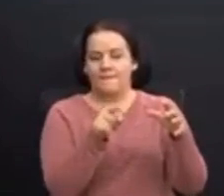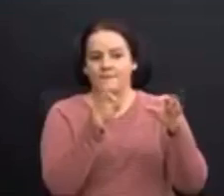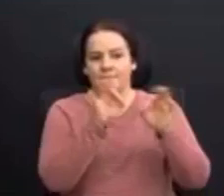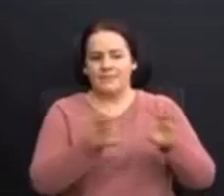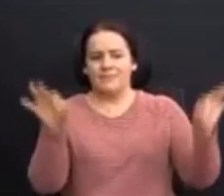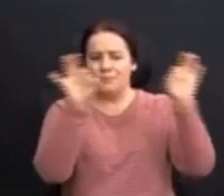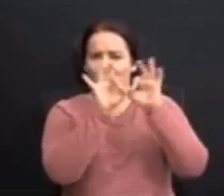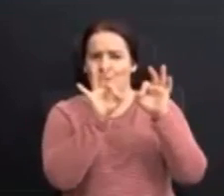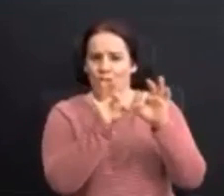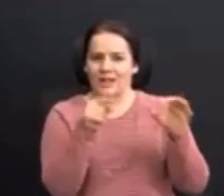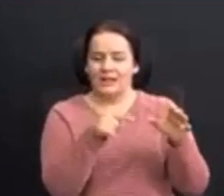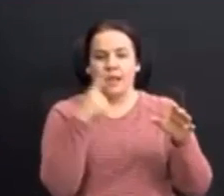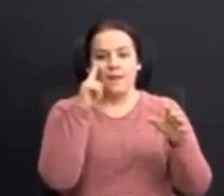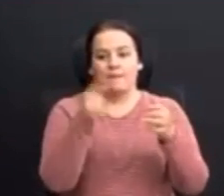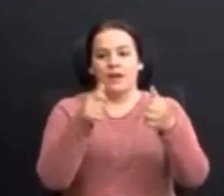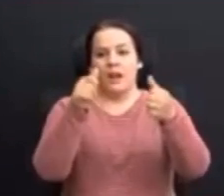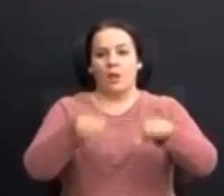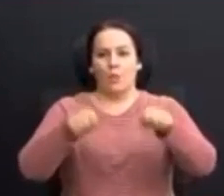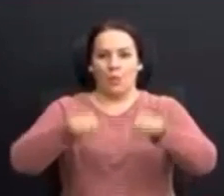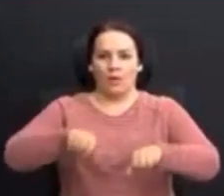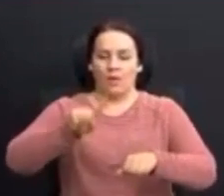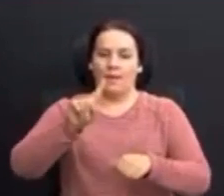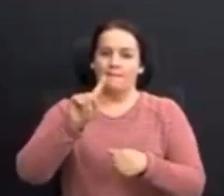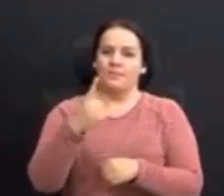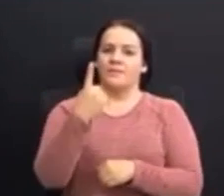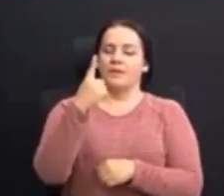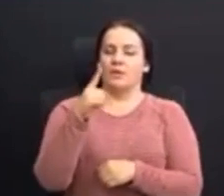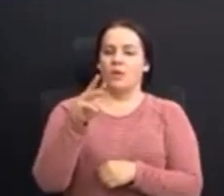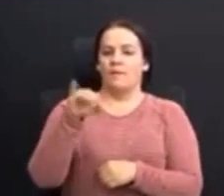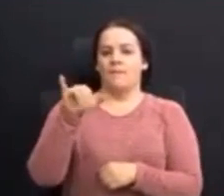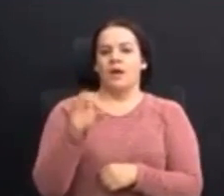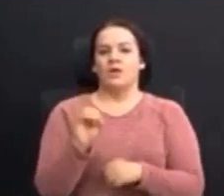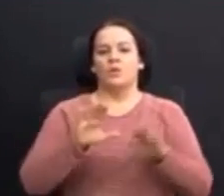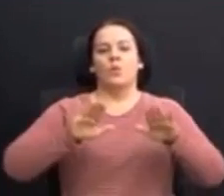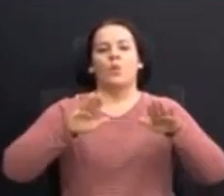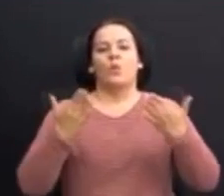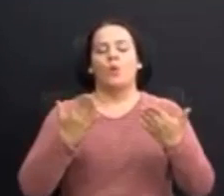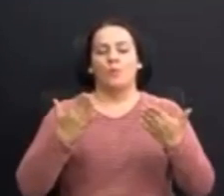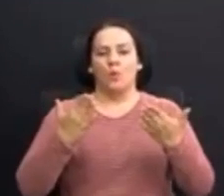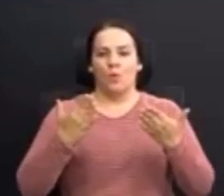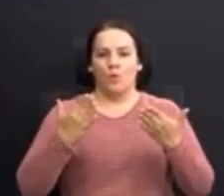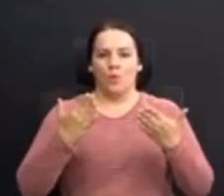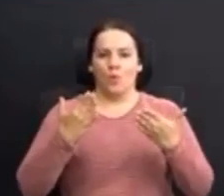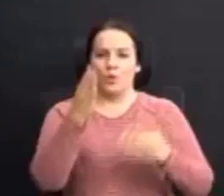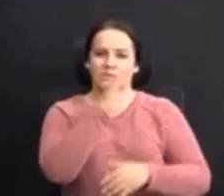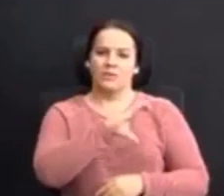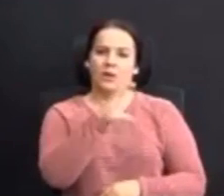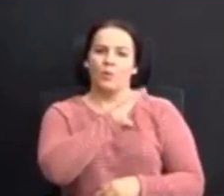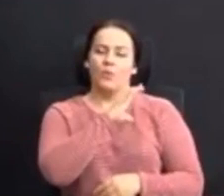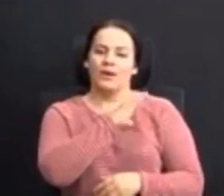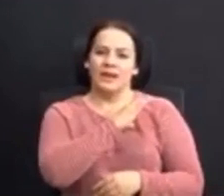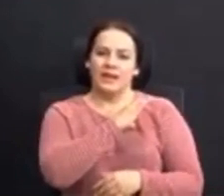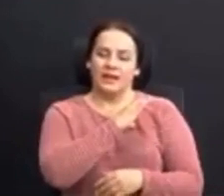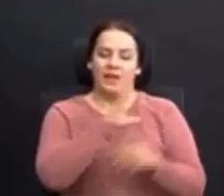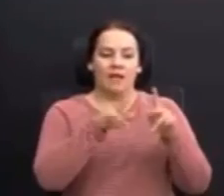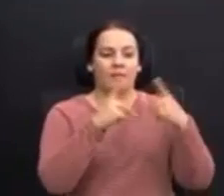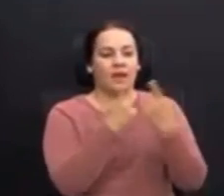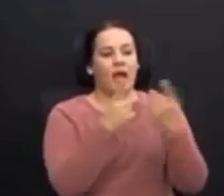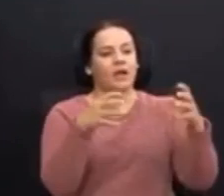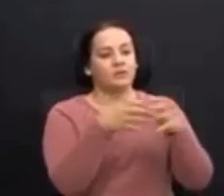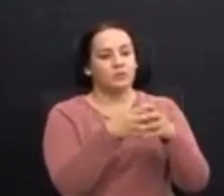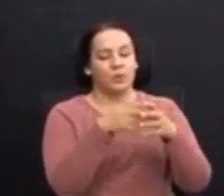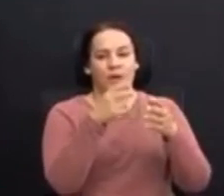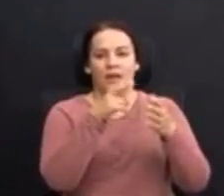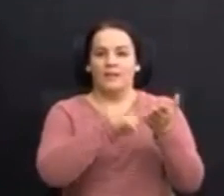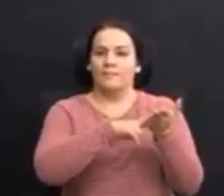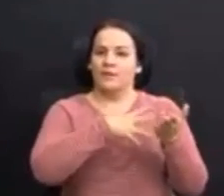para los acuerdos del 1 de mayo, cómo se va a comportar la fracción del Partido de Liberación Nacional